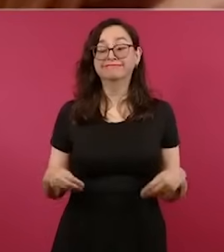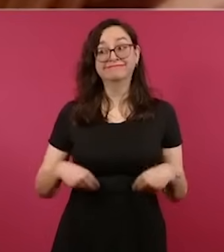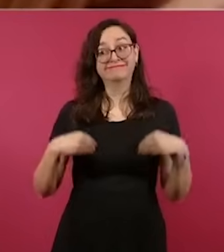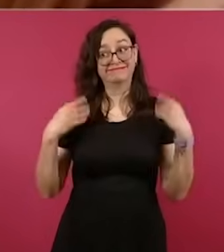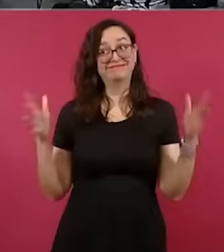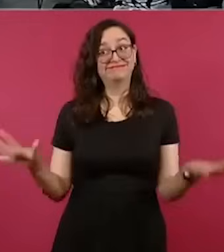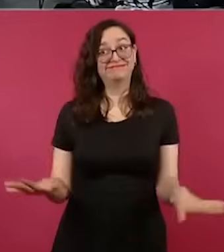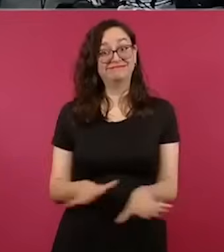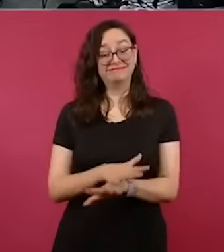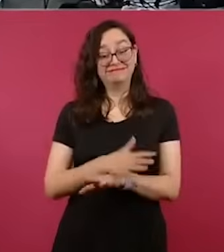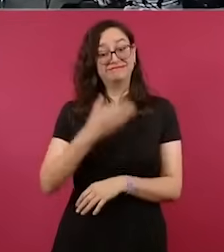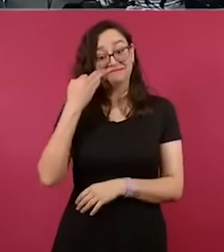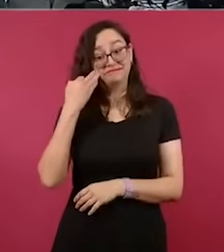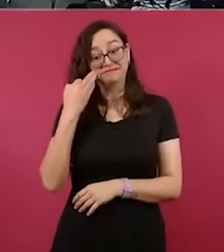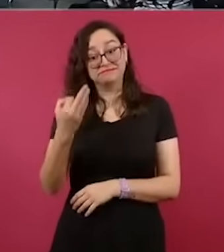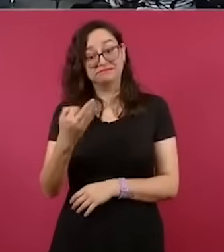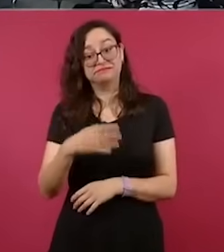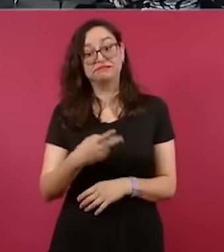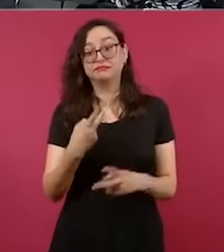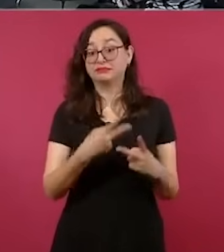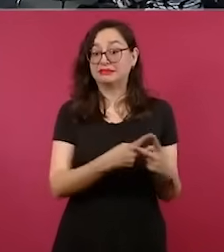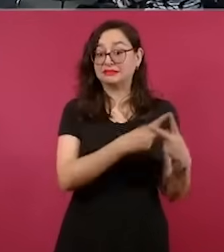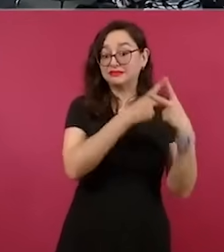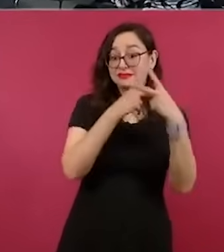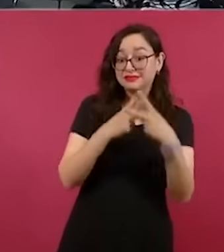vida. Pero Televisa,